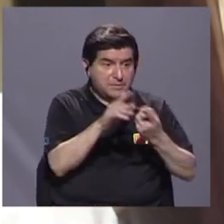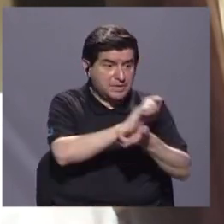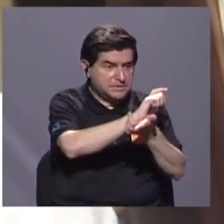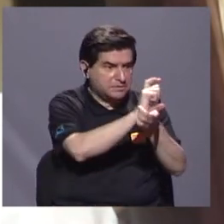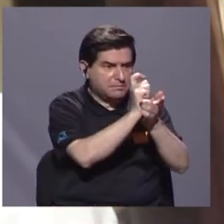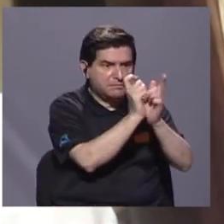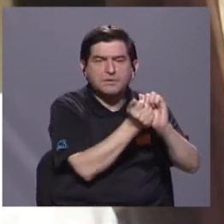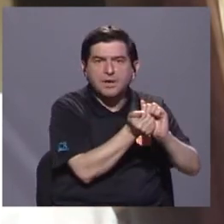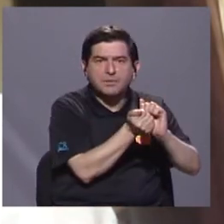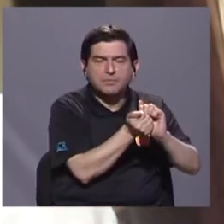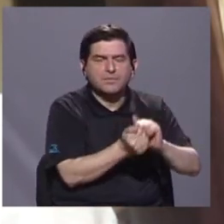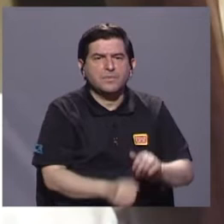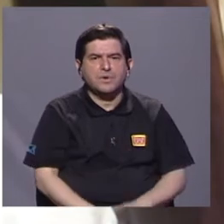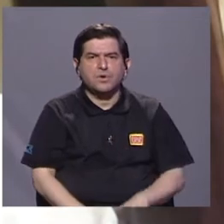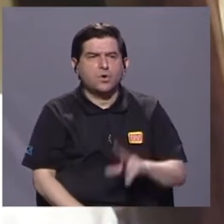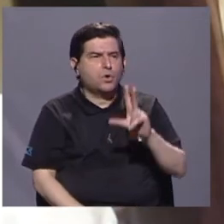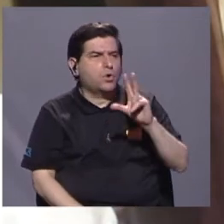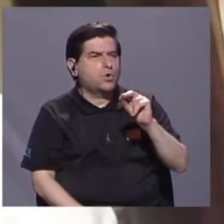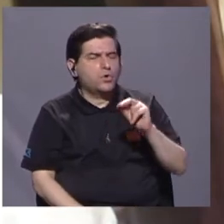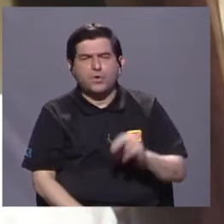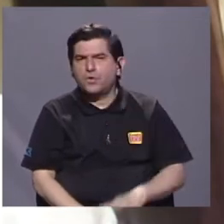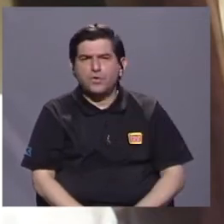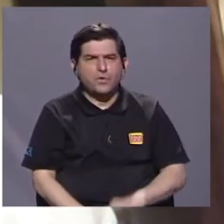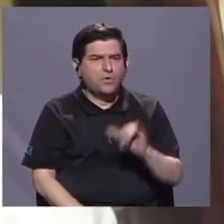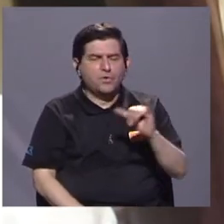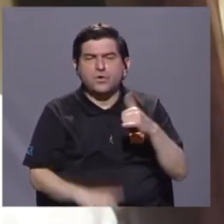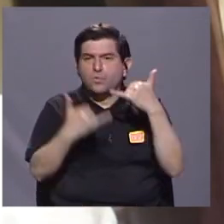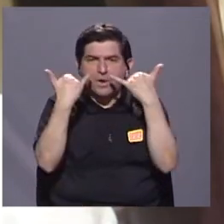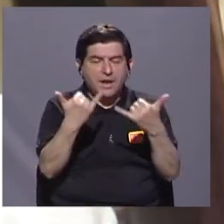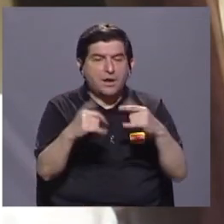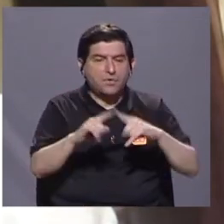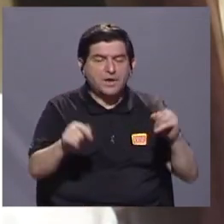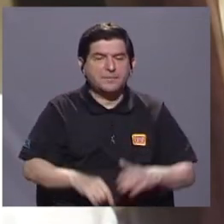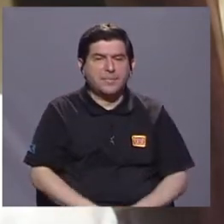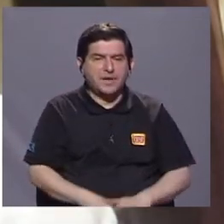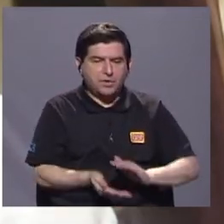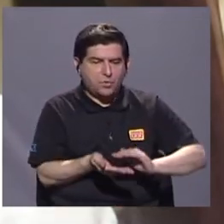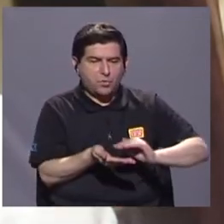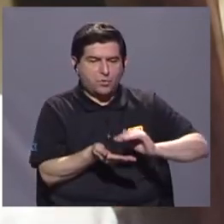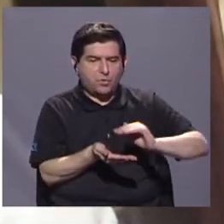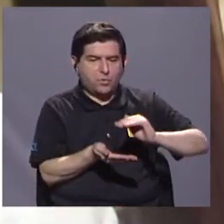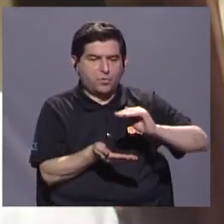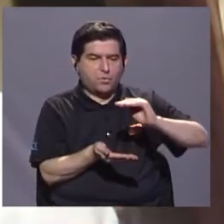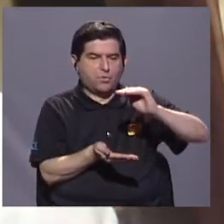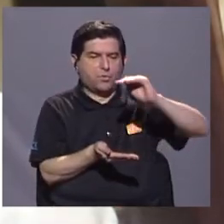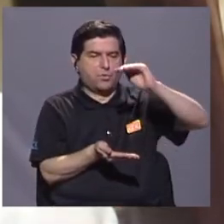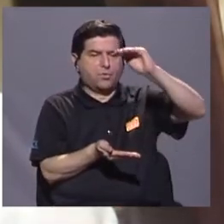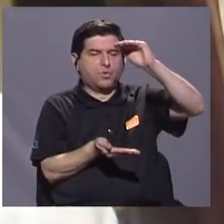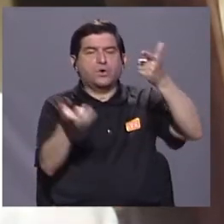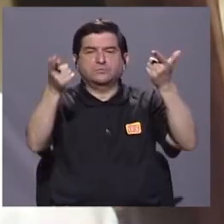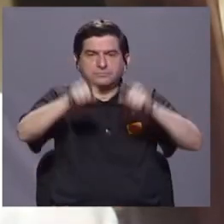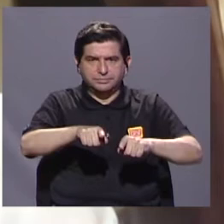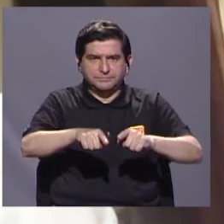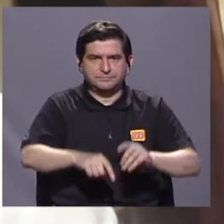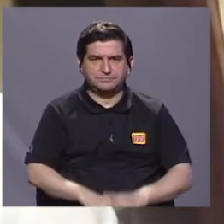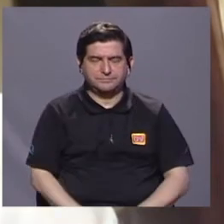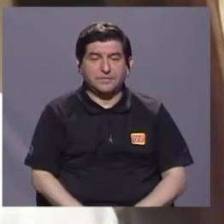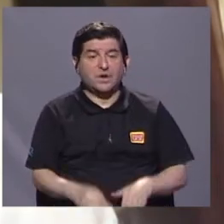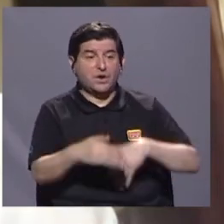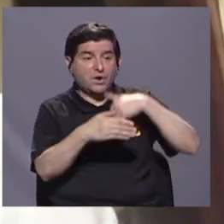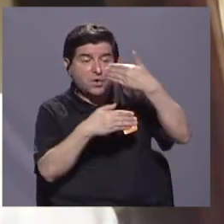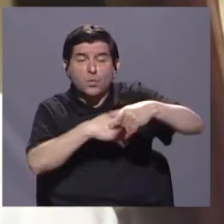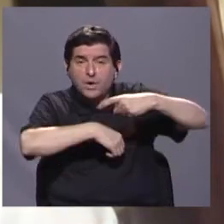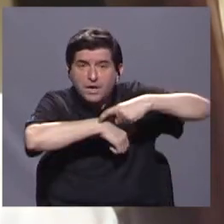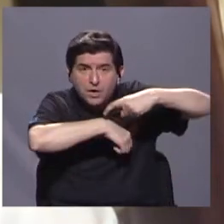cambio no tan brusco como lo tenemos ahorita, pero empieza a haber un incremento en la cantidad de casos. Es ahí y después de